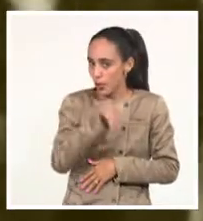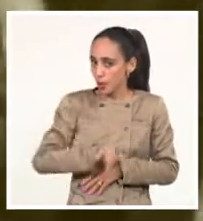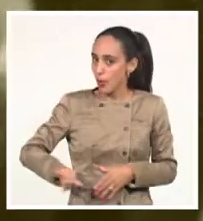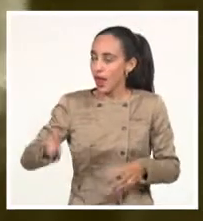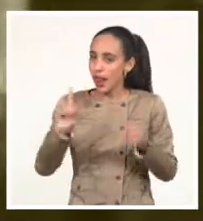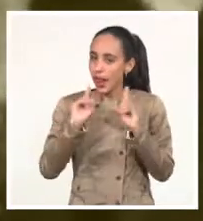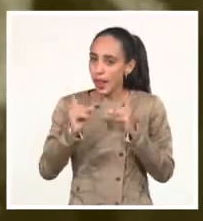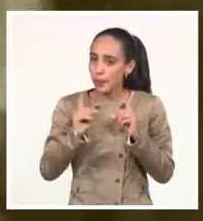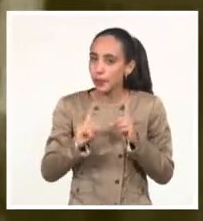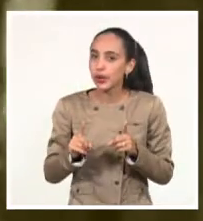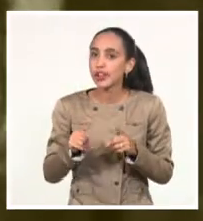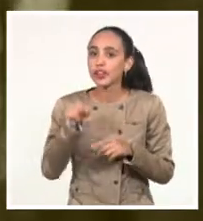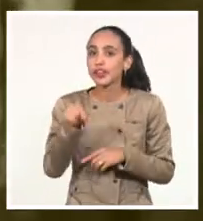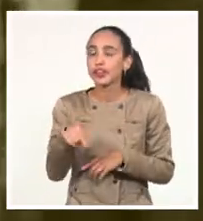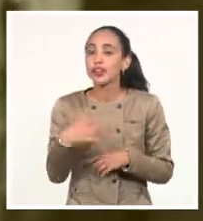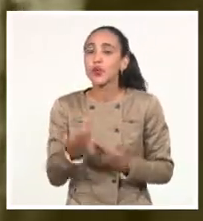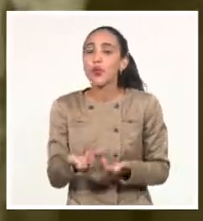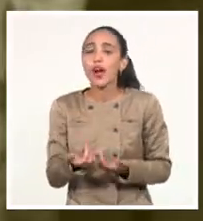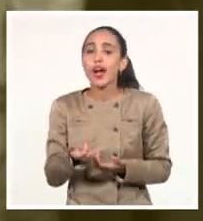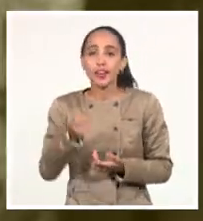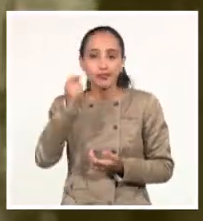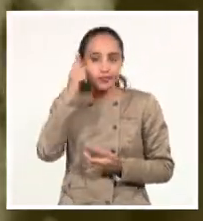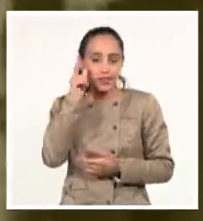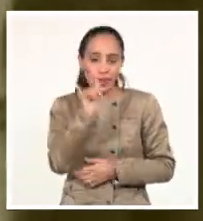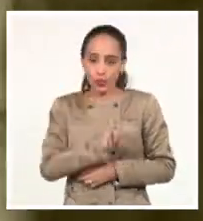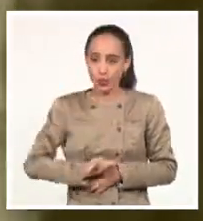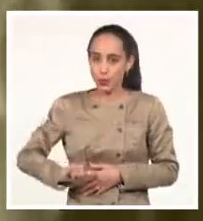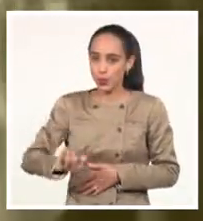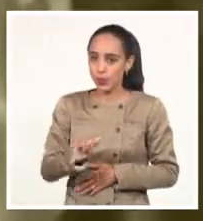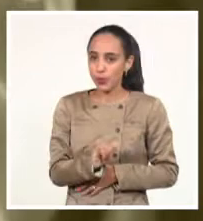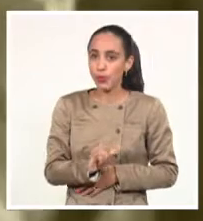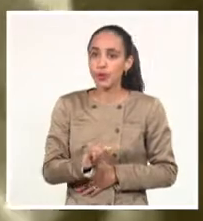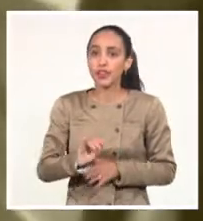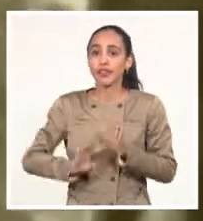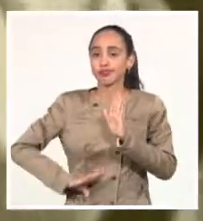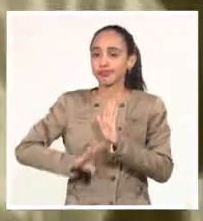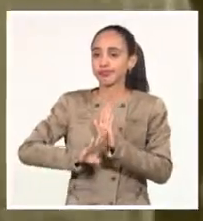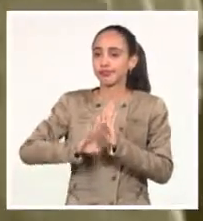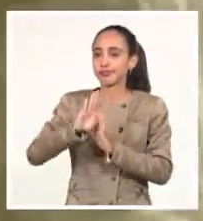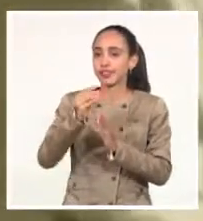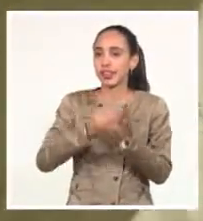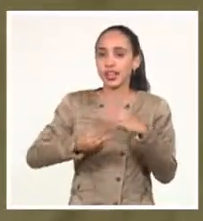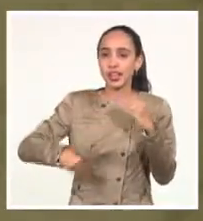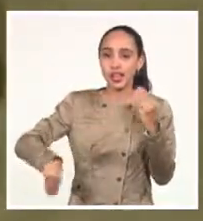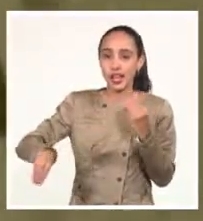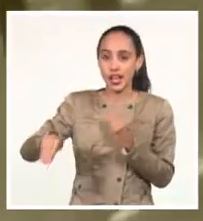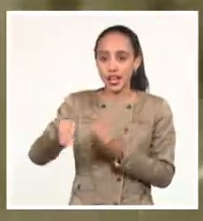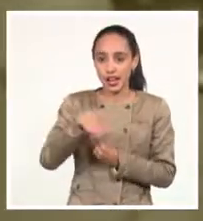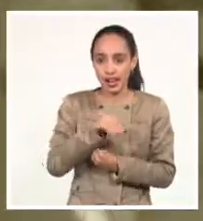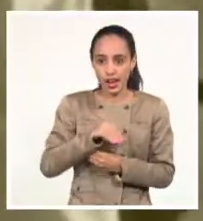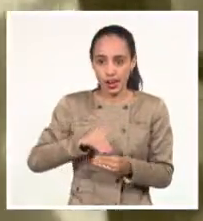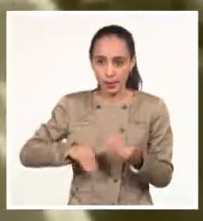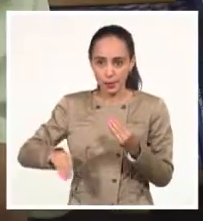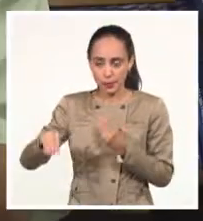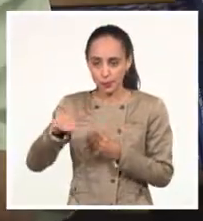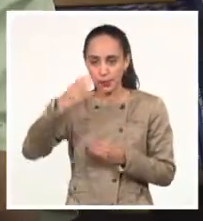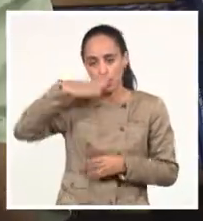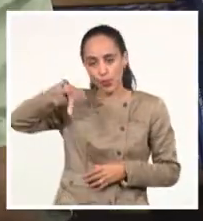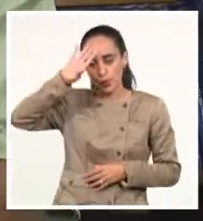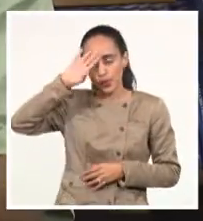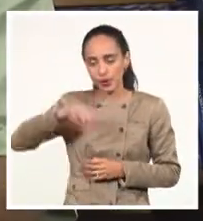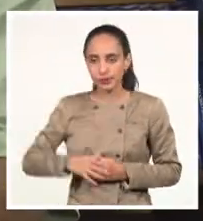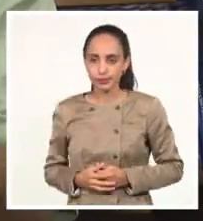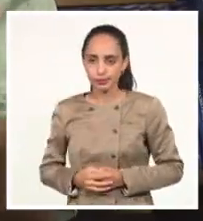política, no son más que expresiones o manifestaciones de la evolución y los cambios en el devenir de la cosmovisión cubana. No